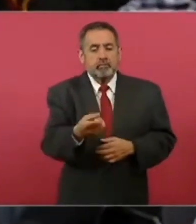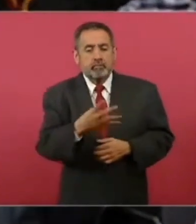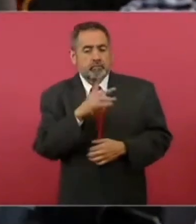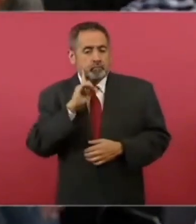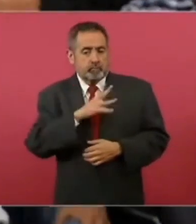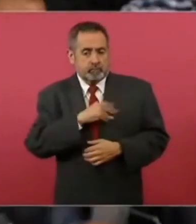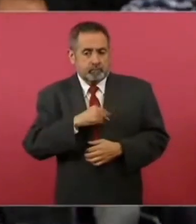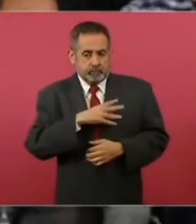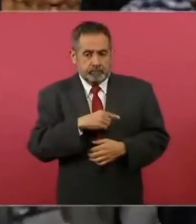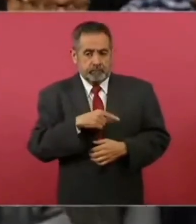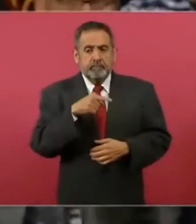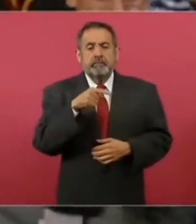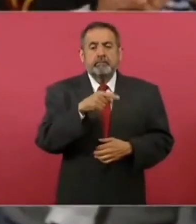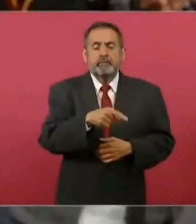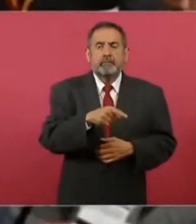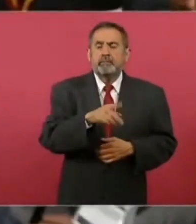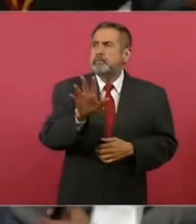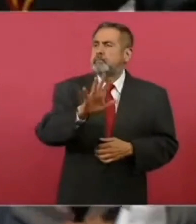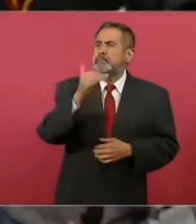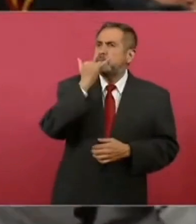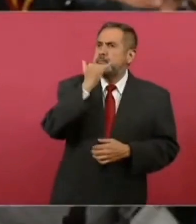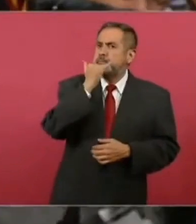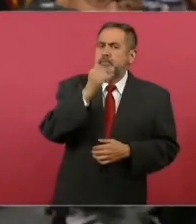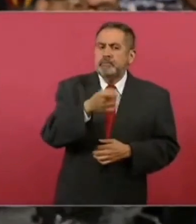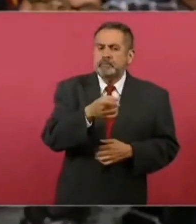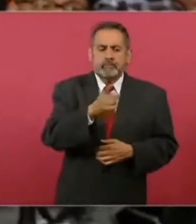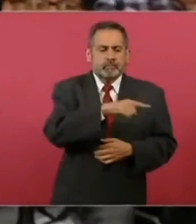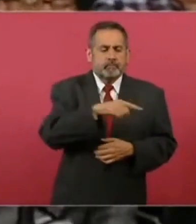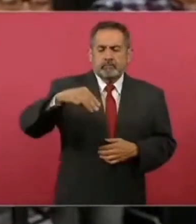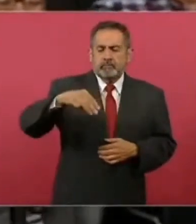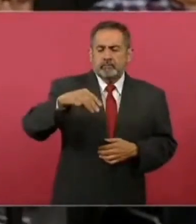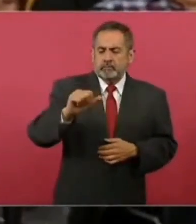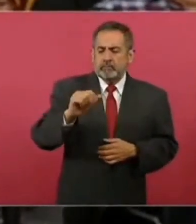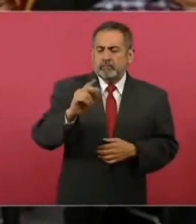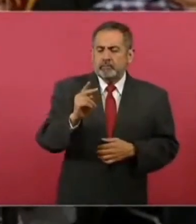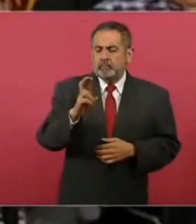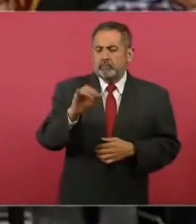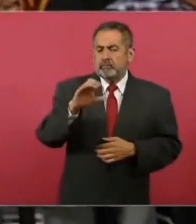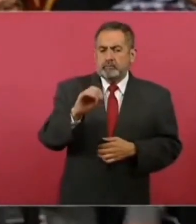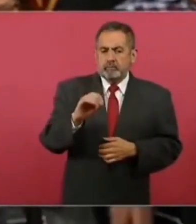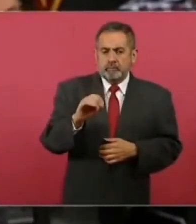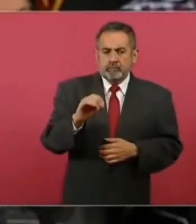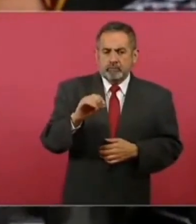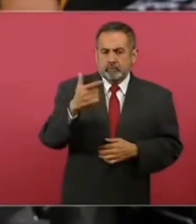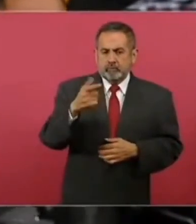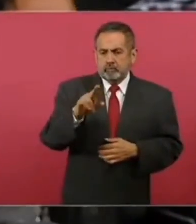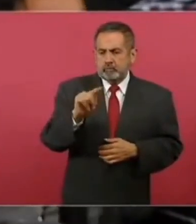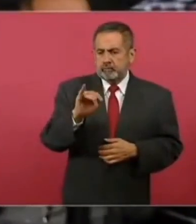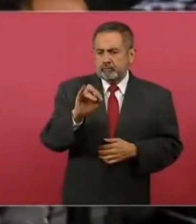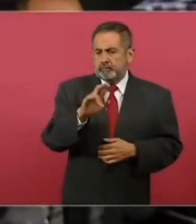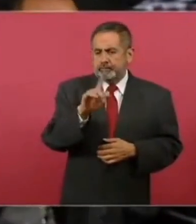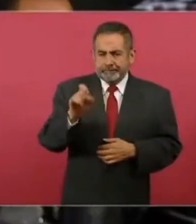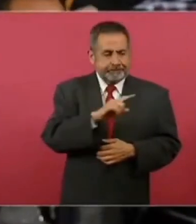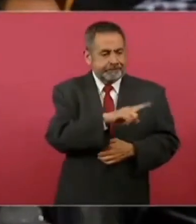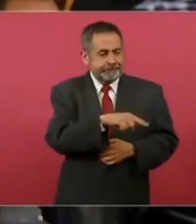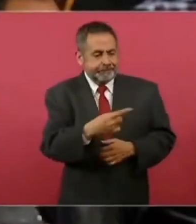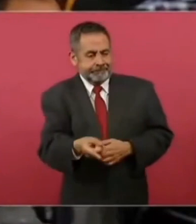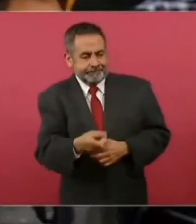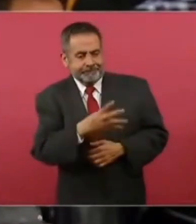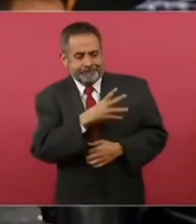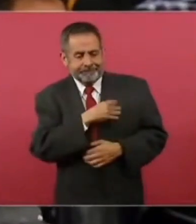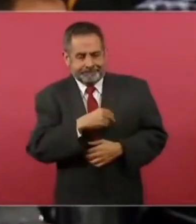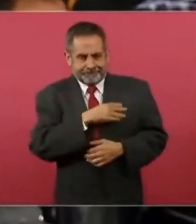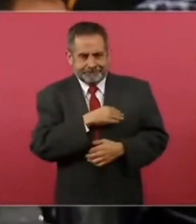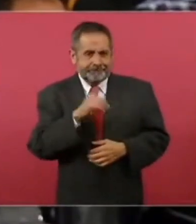que fue perdón el la hija de de Mauricio Perdón Mauricio Gutiérrez López que es Estefanía